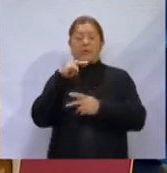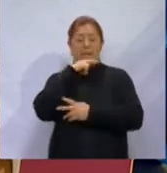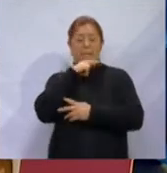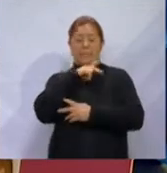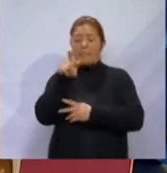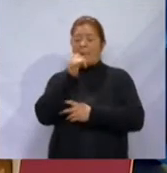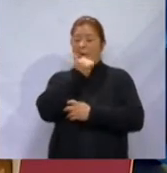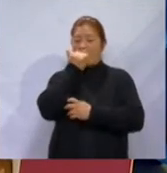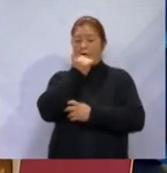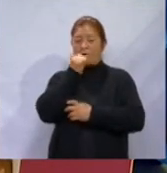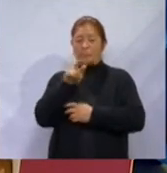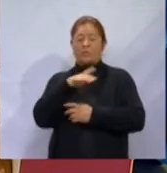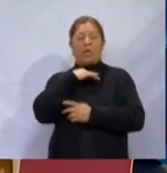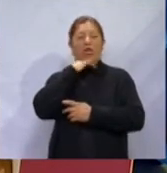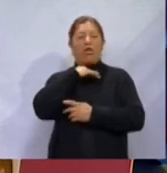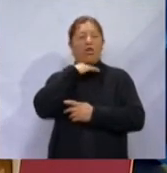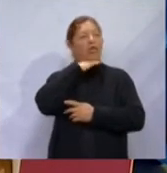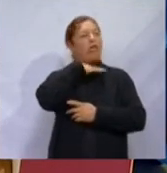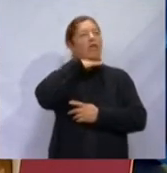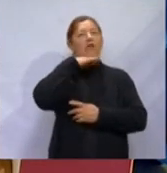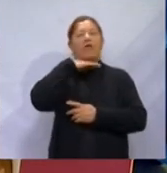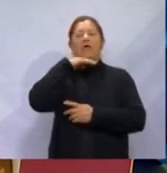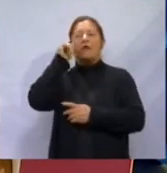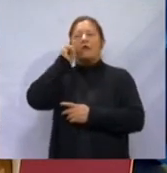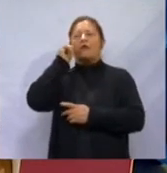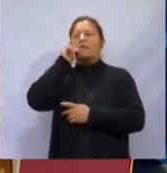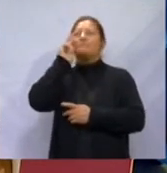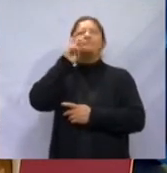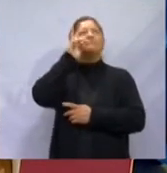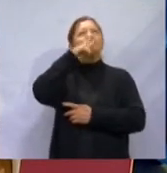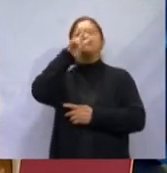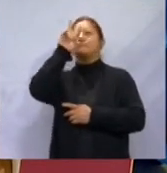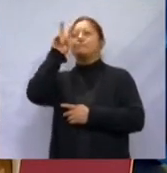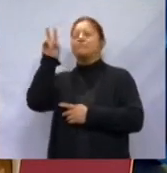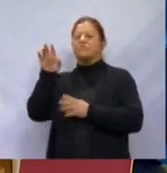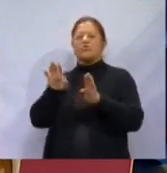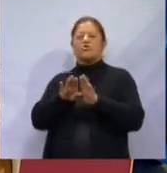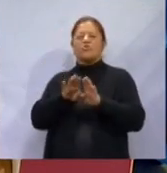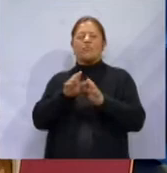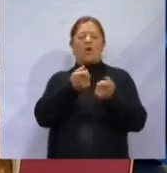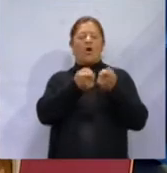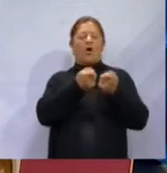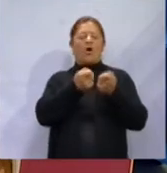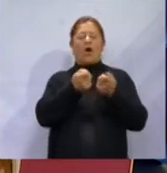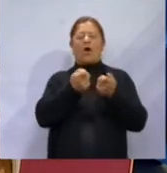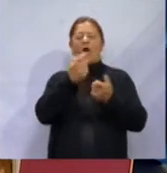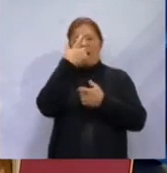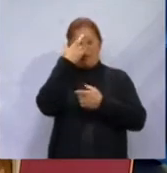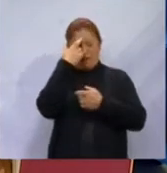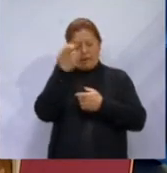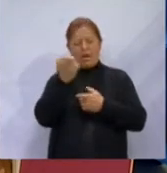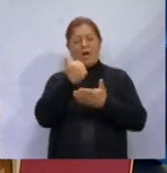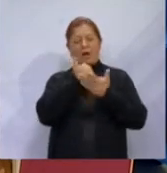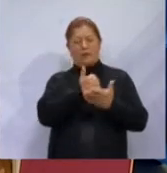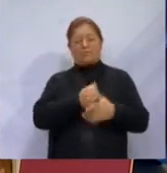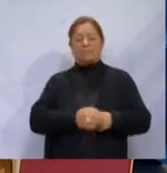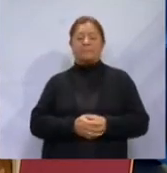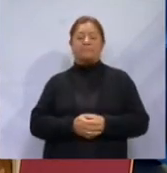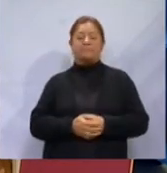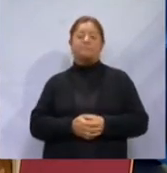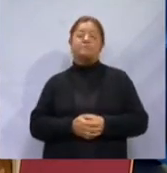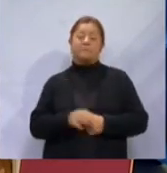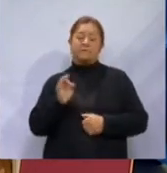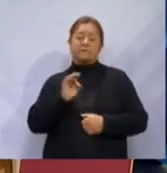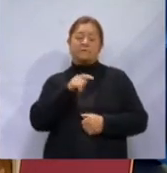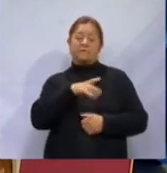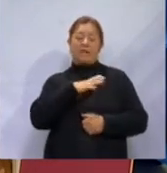los alumnos que se distraen con mucha frecuencia, ¿puedes darnos un ejemplo de ajuste razonable? Aquí el ajuste sería